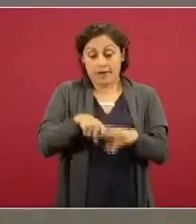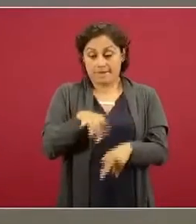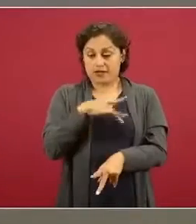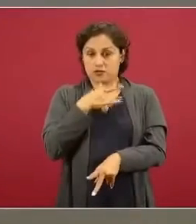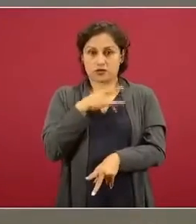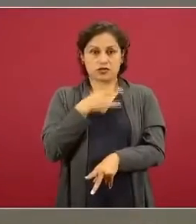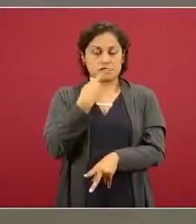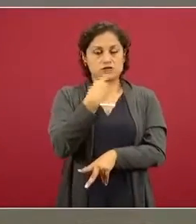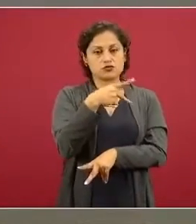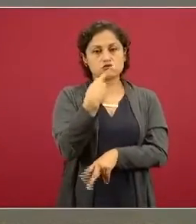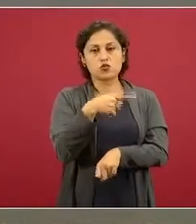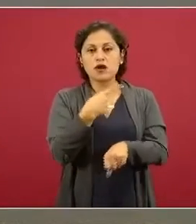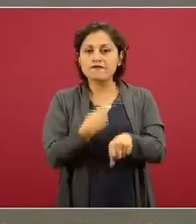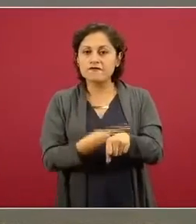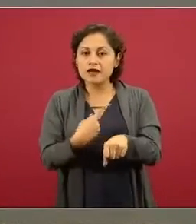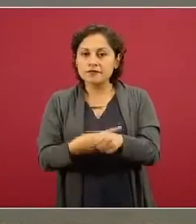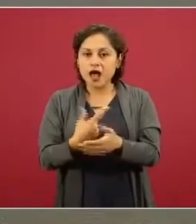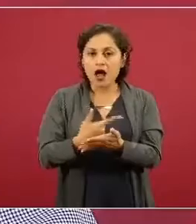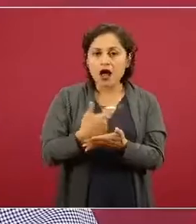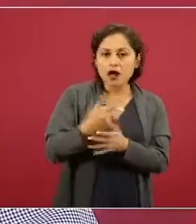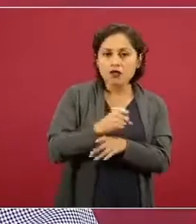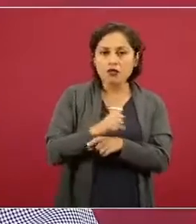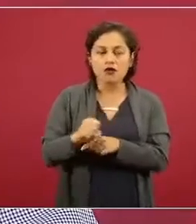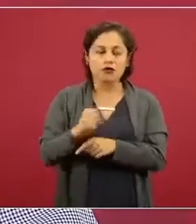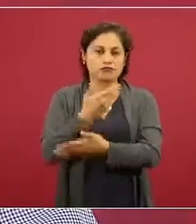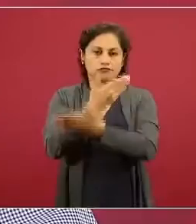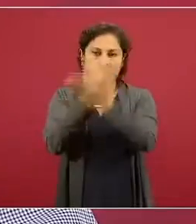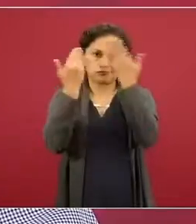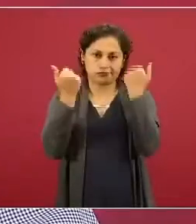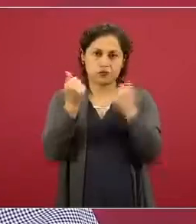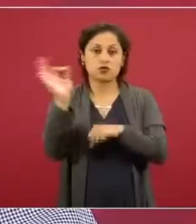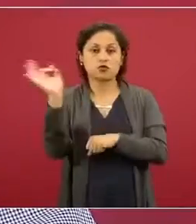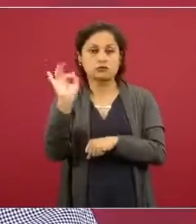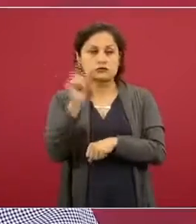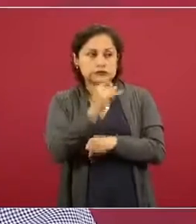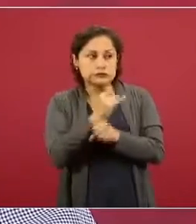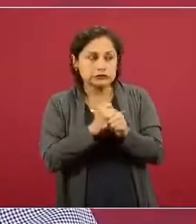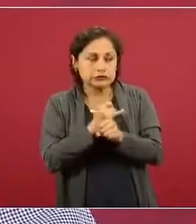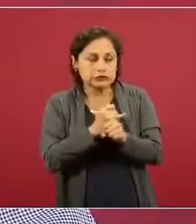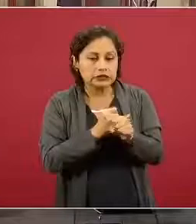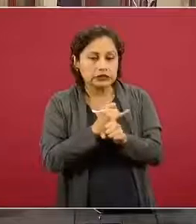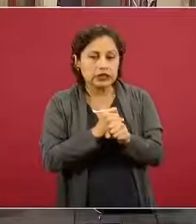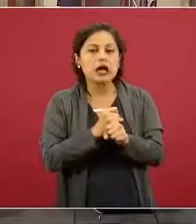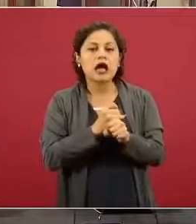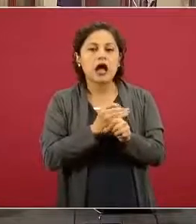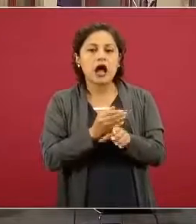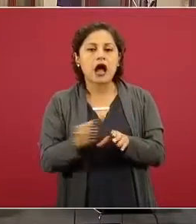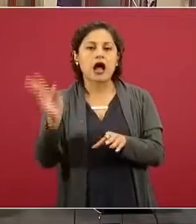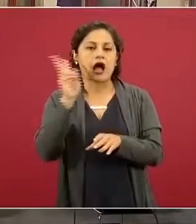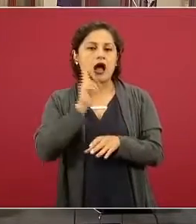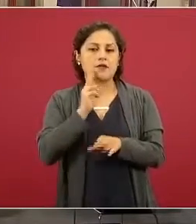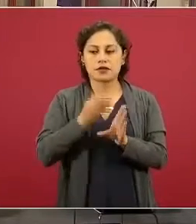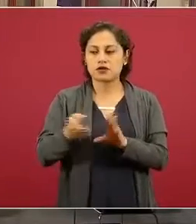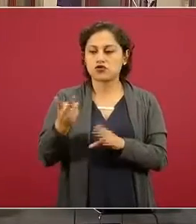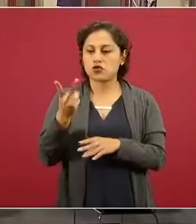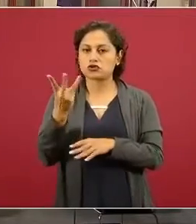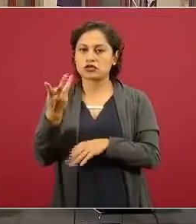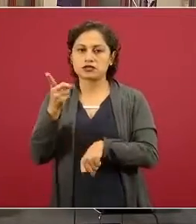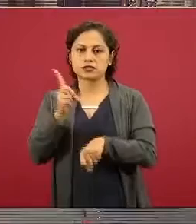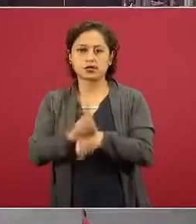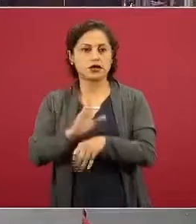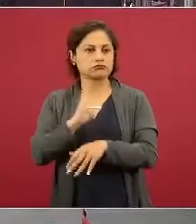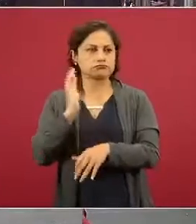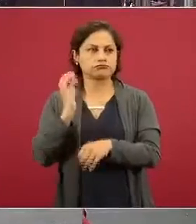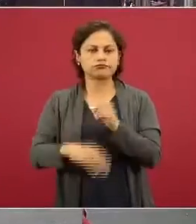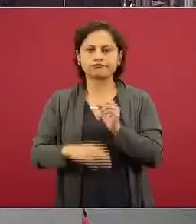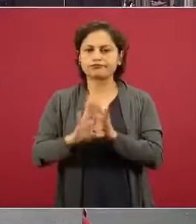ingresó, difícilmente podríamos tener una respuesta clara de por qué en 2-3 días mejoró y ya pudo además